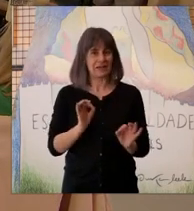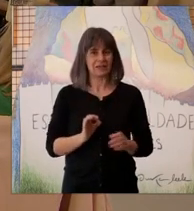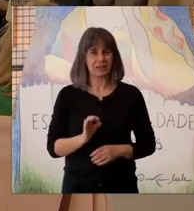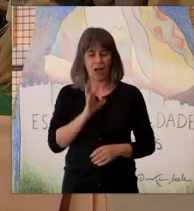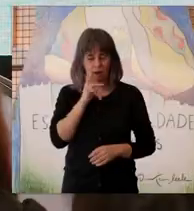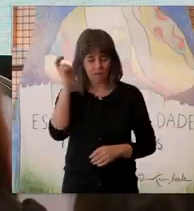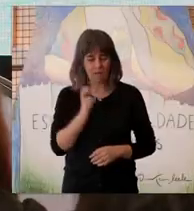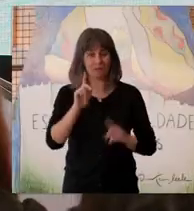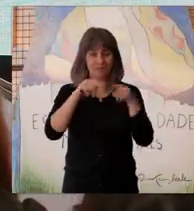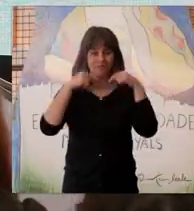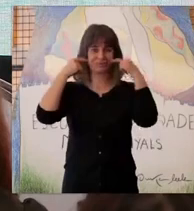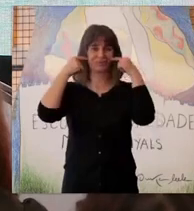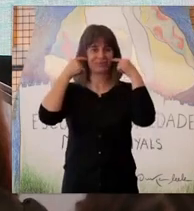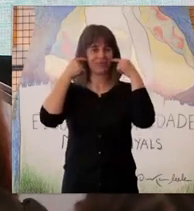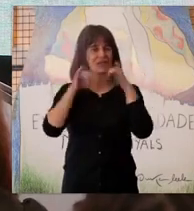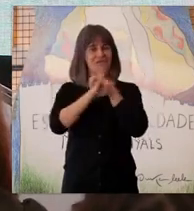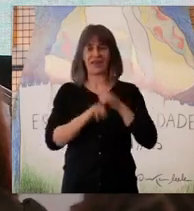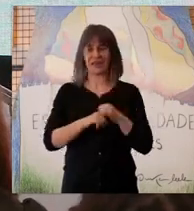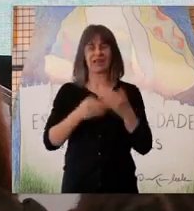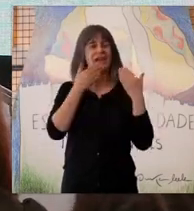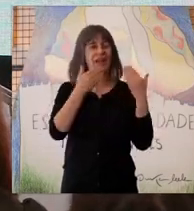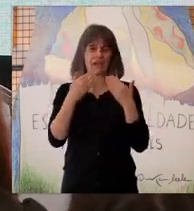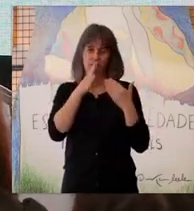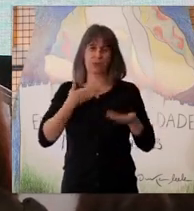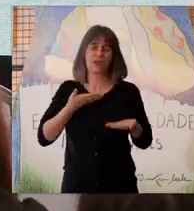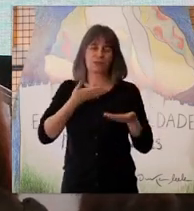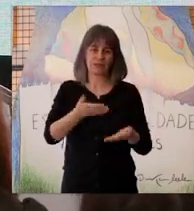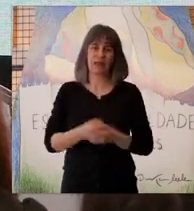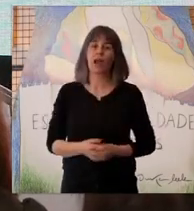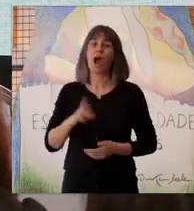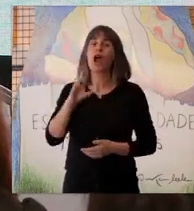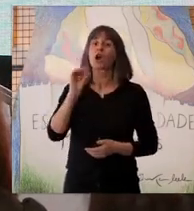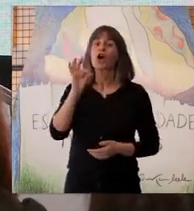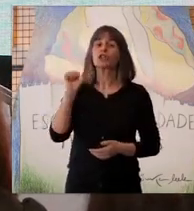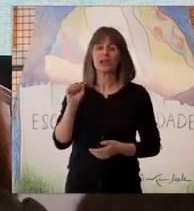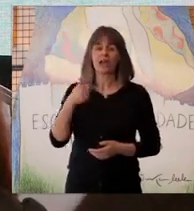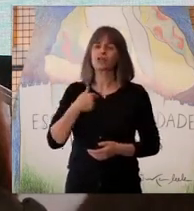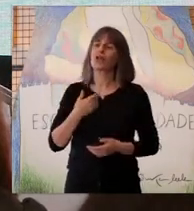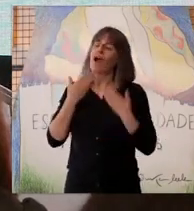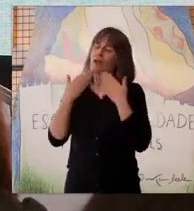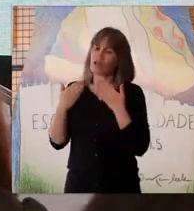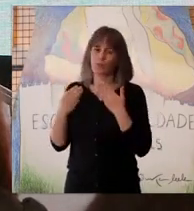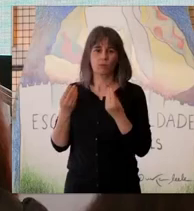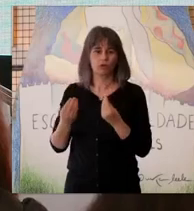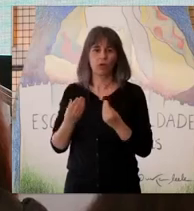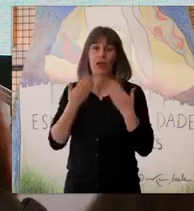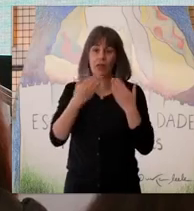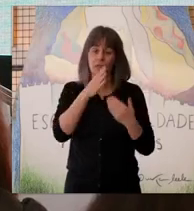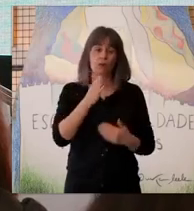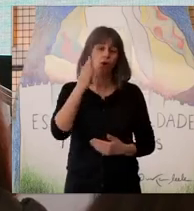vengo y me sale la sonrisa Muchísimas gracias por haberme invitado Rosa te agradezco infinito y muchísimas gracias por la acogida